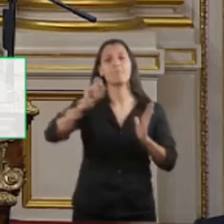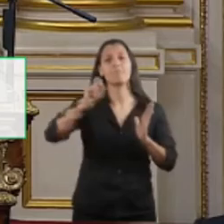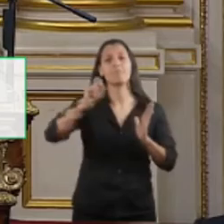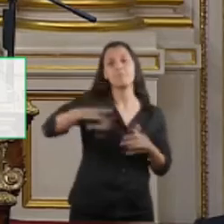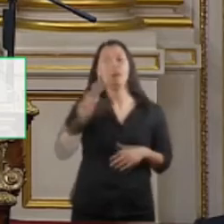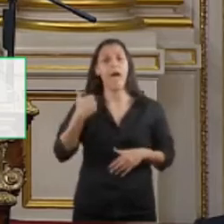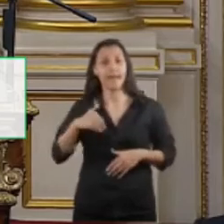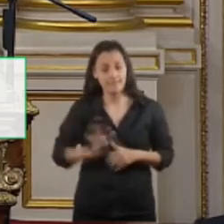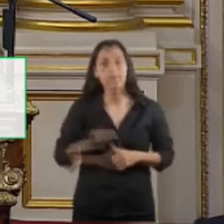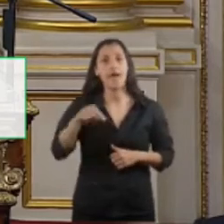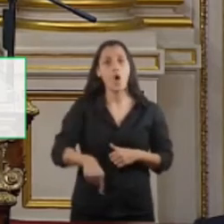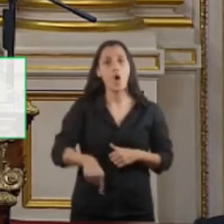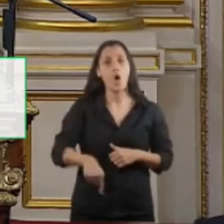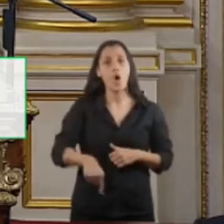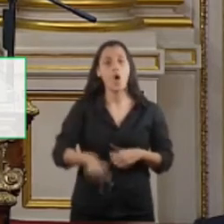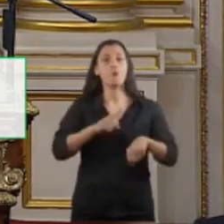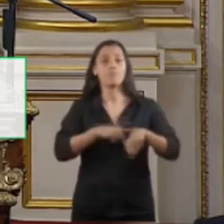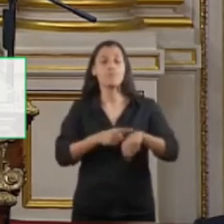que no lo ayudan en nada